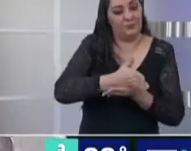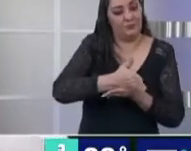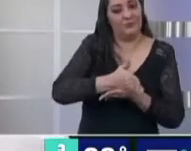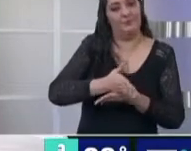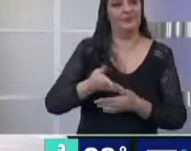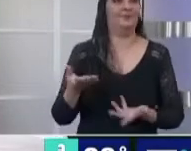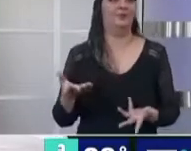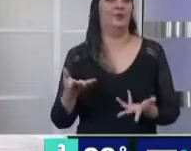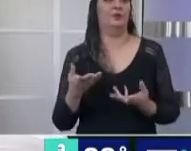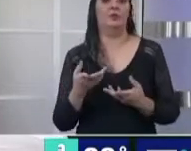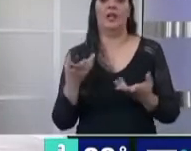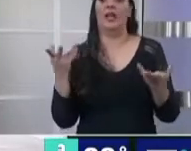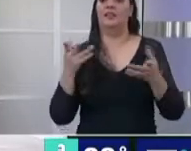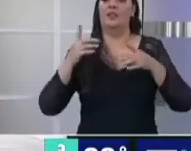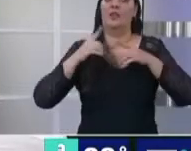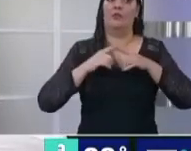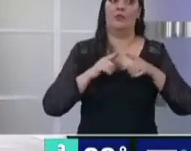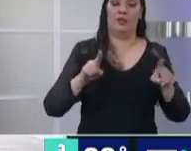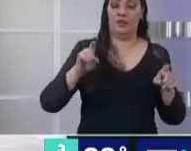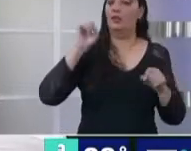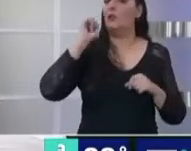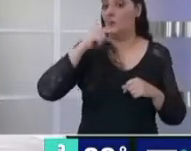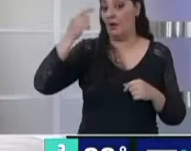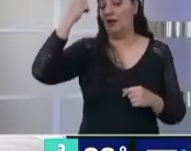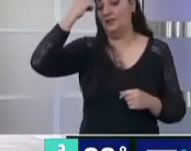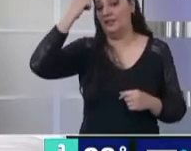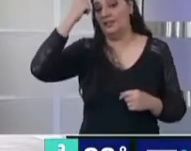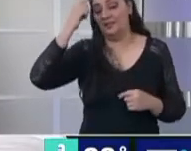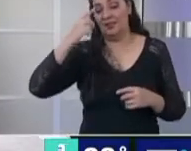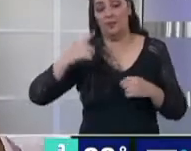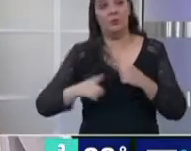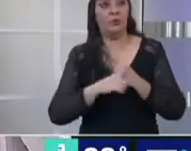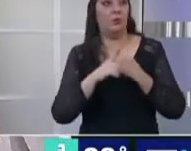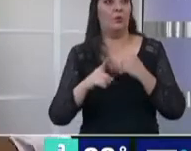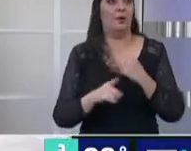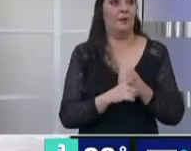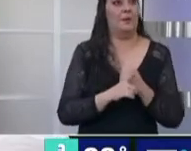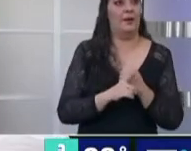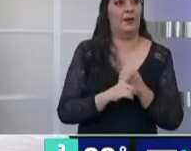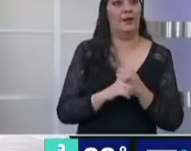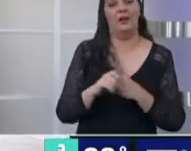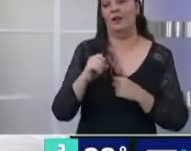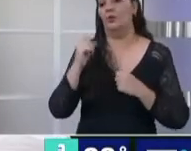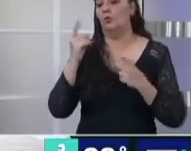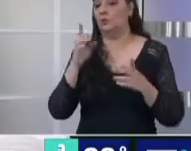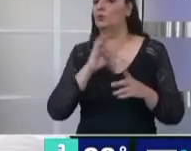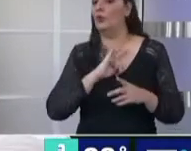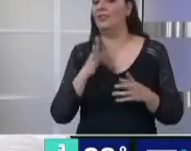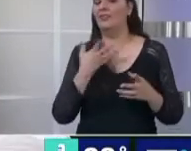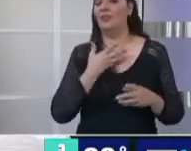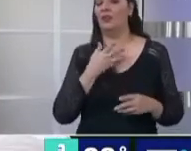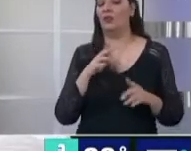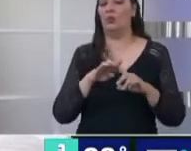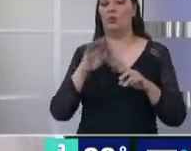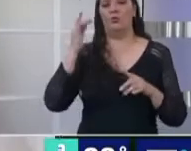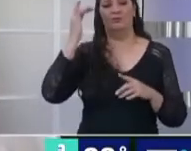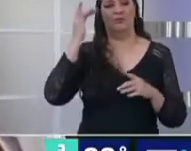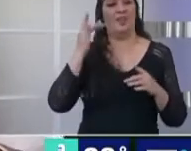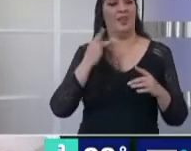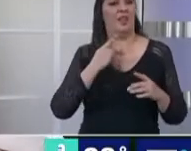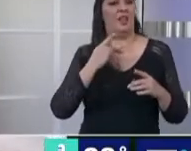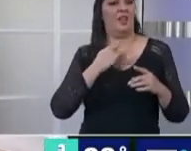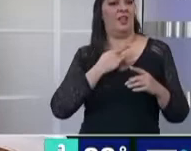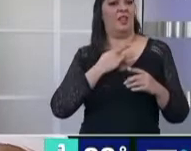virus y afecta el sistema nervioso central. Los pacientes, algunos tienen infartos cerebrales, quedan hemipléjicos, es decir,